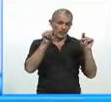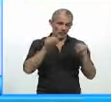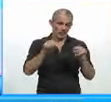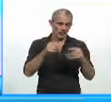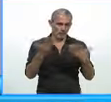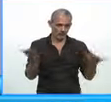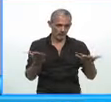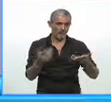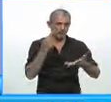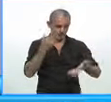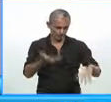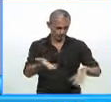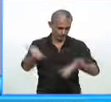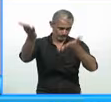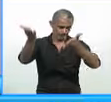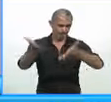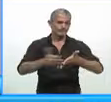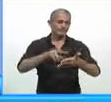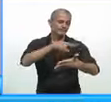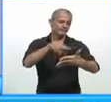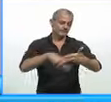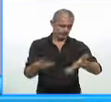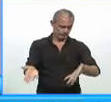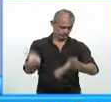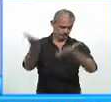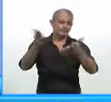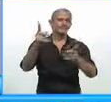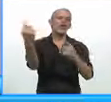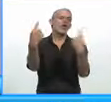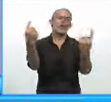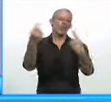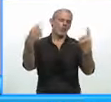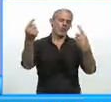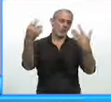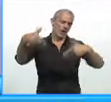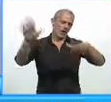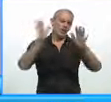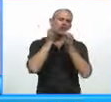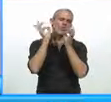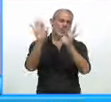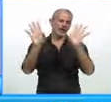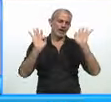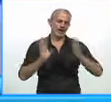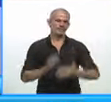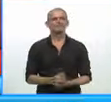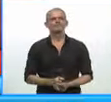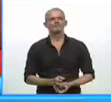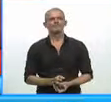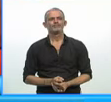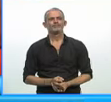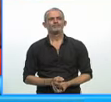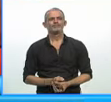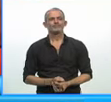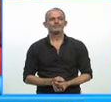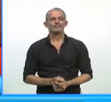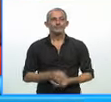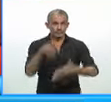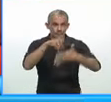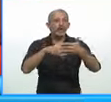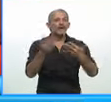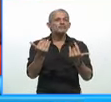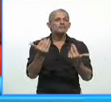ustedes. Por favor, háganse cargo, quien quiera de los dos. Ustedes van a tener que dejar una pregunta también. Lea.